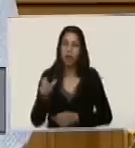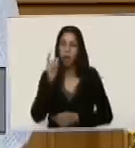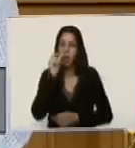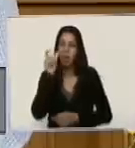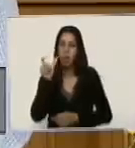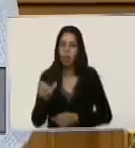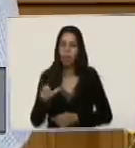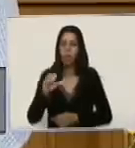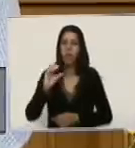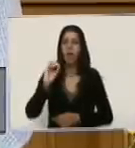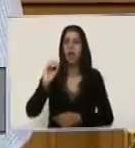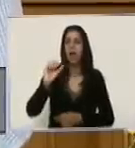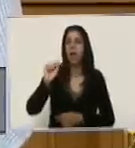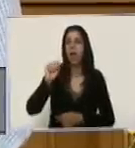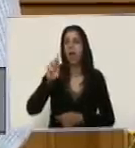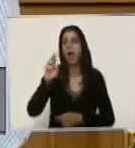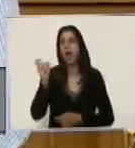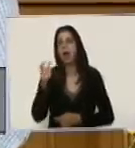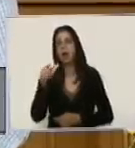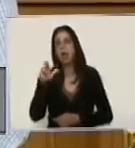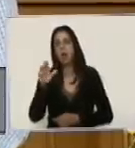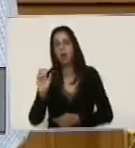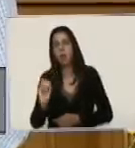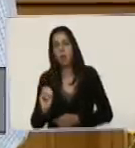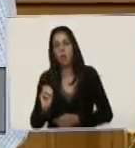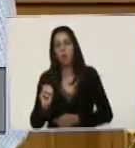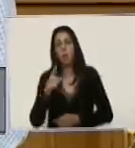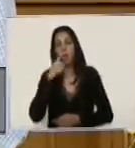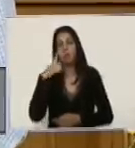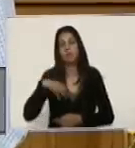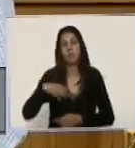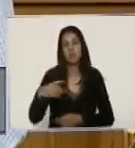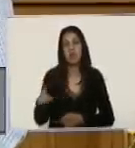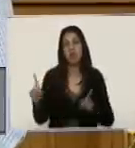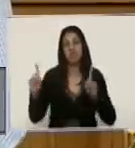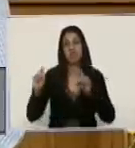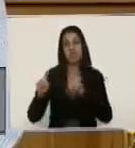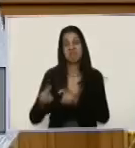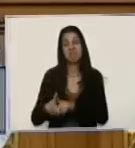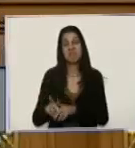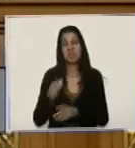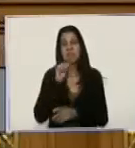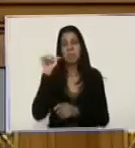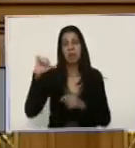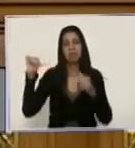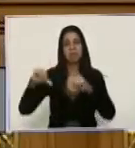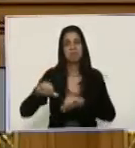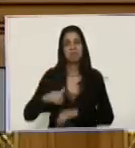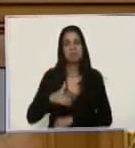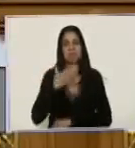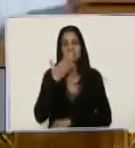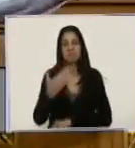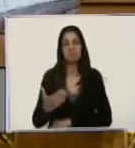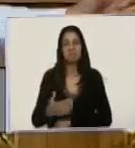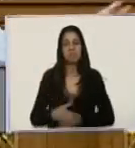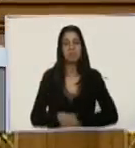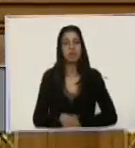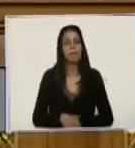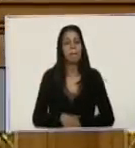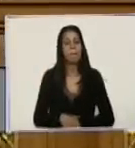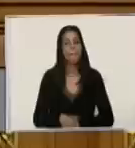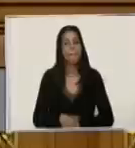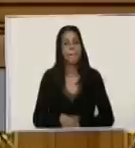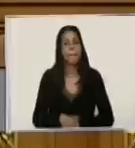Araujo. Esa es una burguesía parasitaria y estéril. Y cuando uno